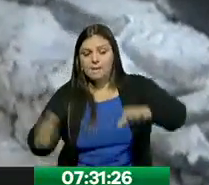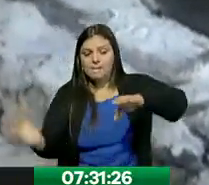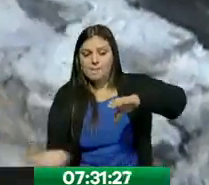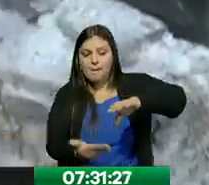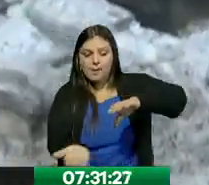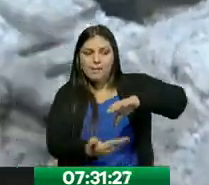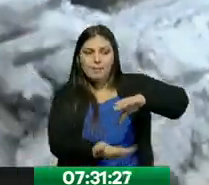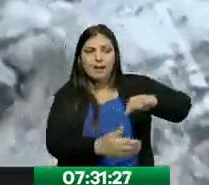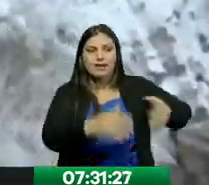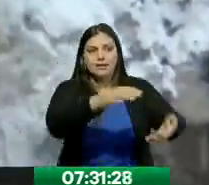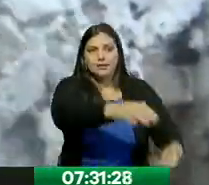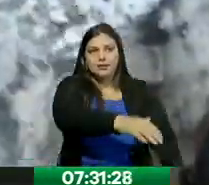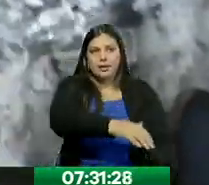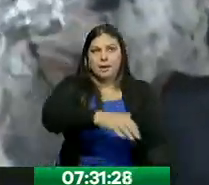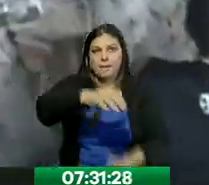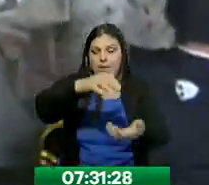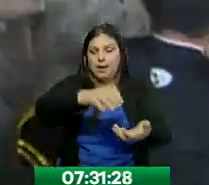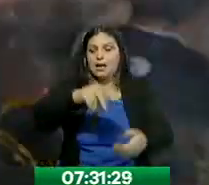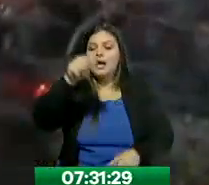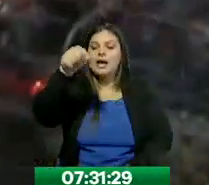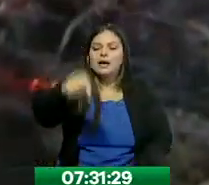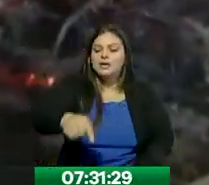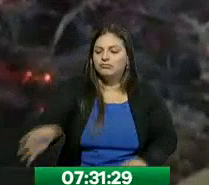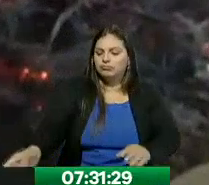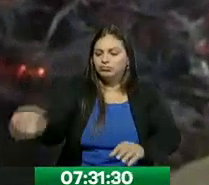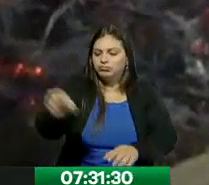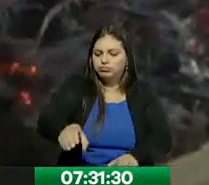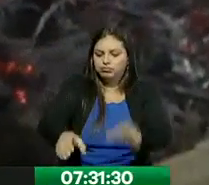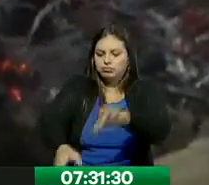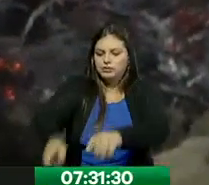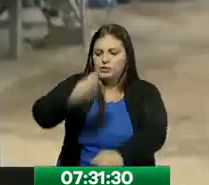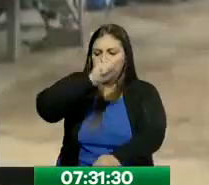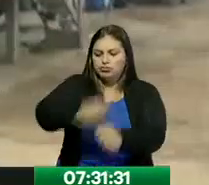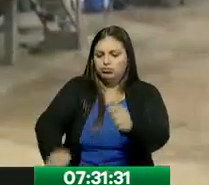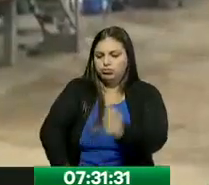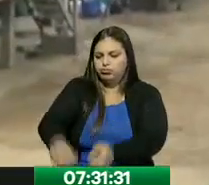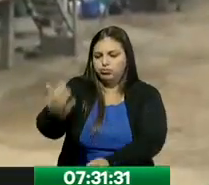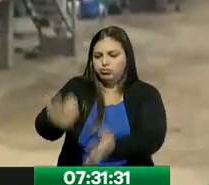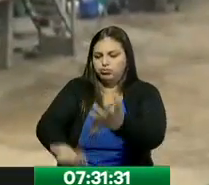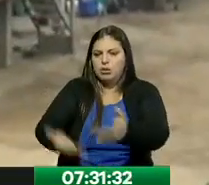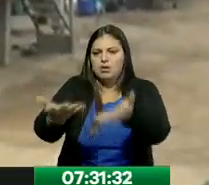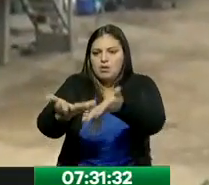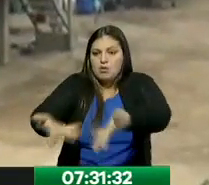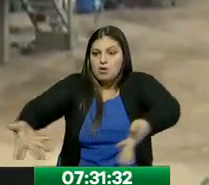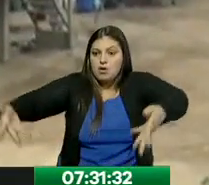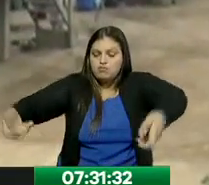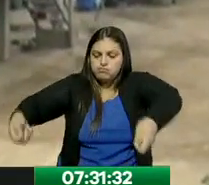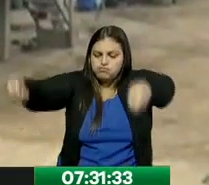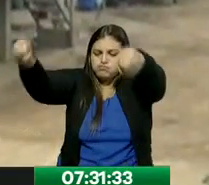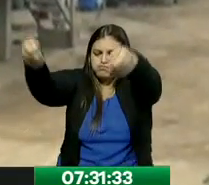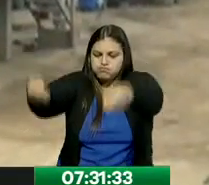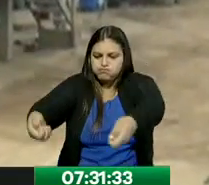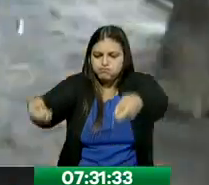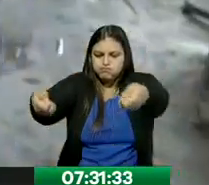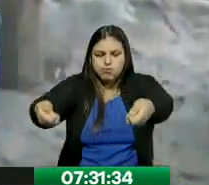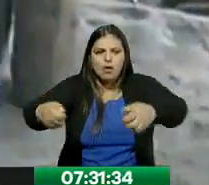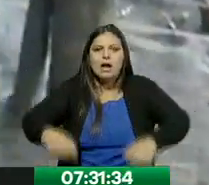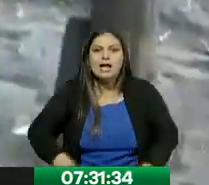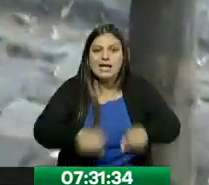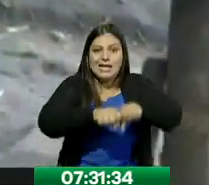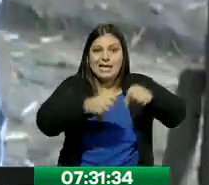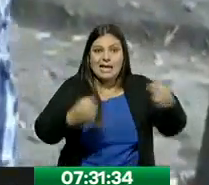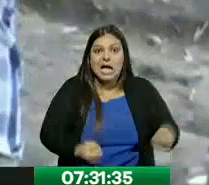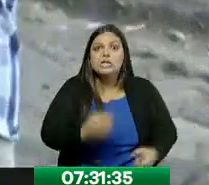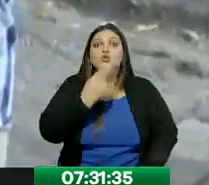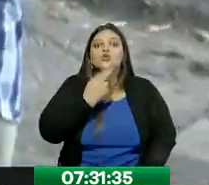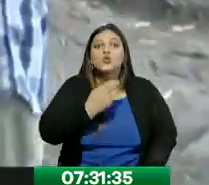poder comenzar a prender la candela para hervir el jugo de la caña. Enclavada entre las montañas manabitas, la fábrica